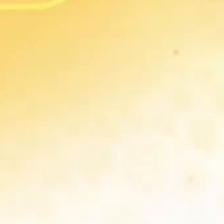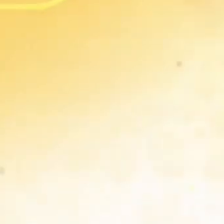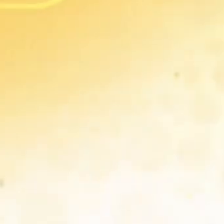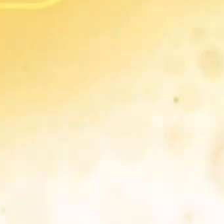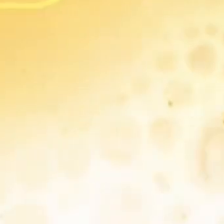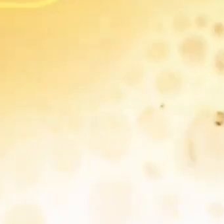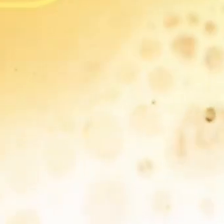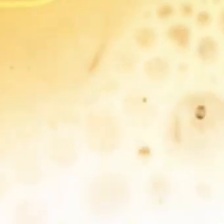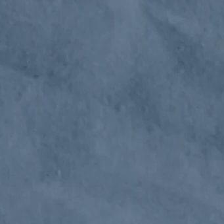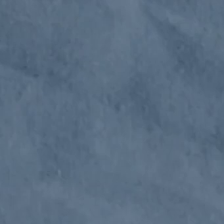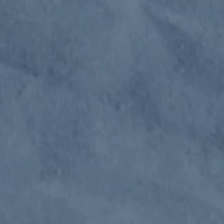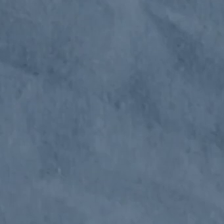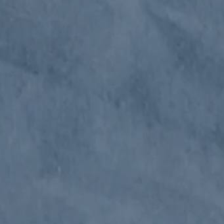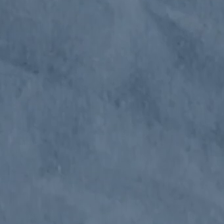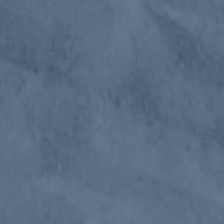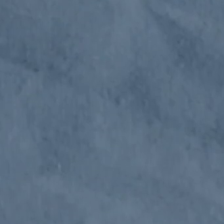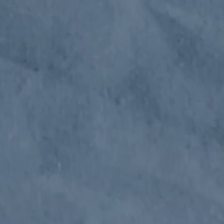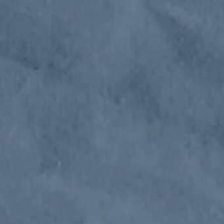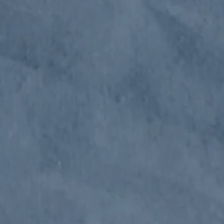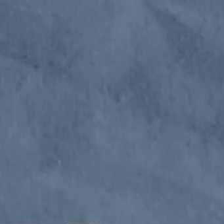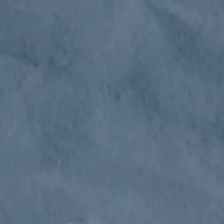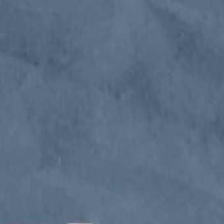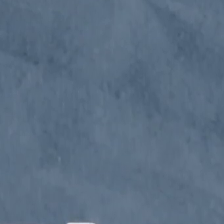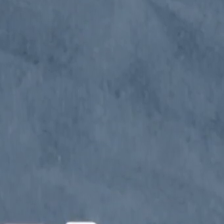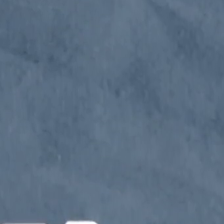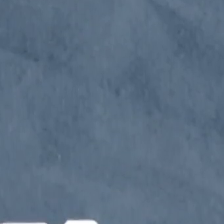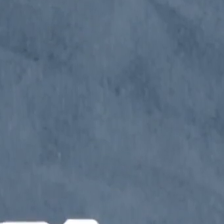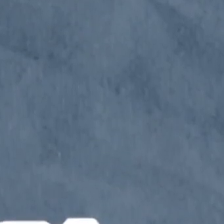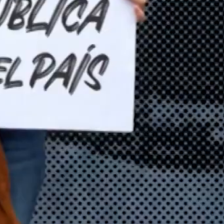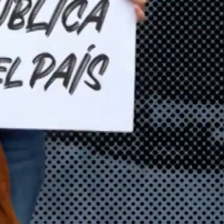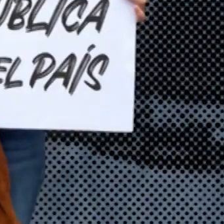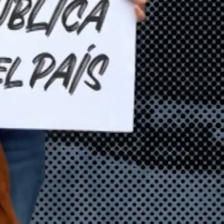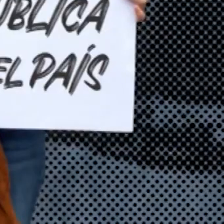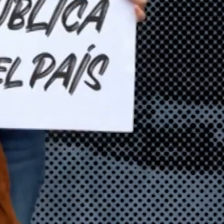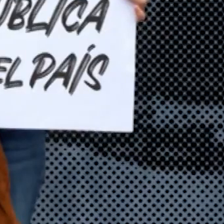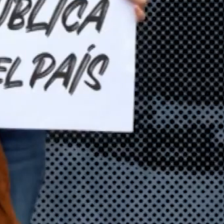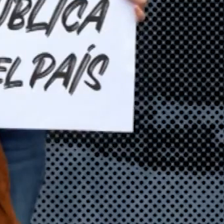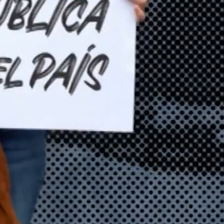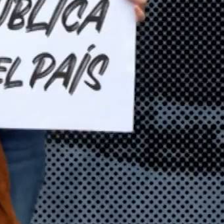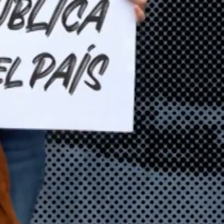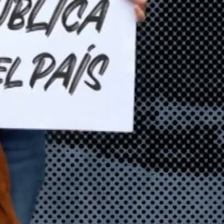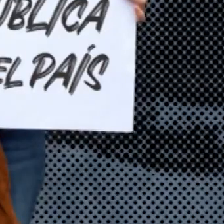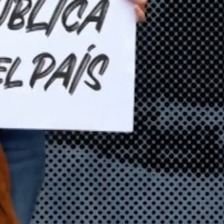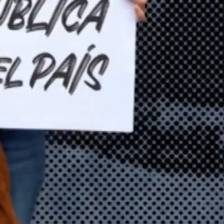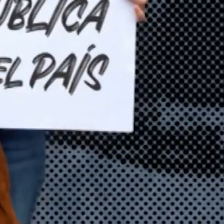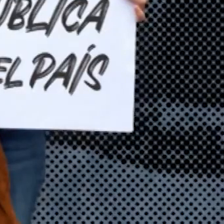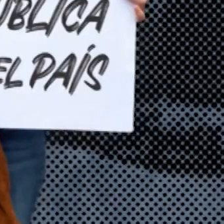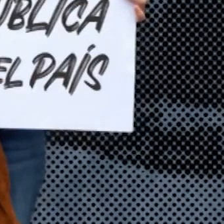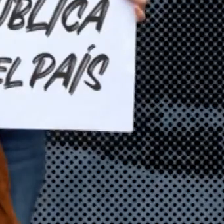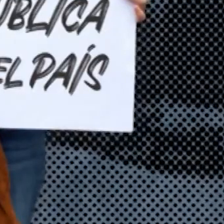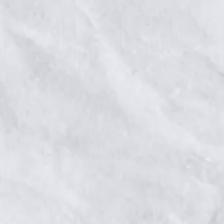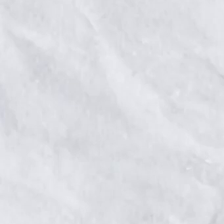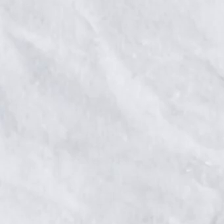Presenta FENAPES. Hagamos un trato por la educación pública.